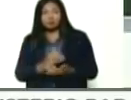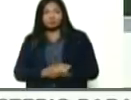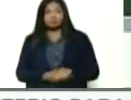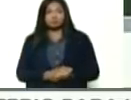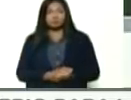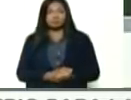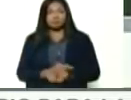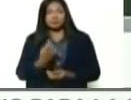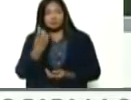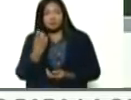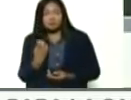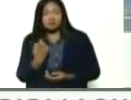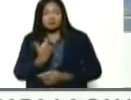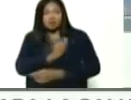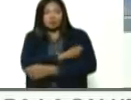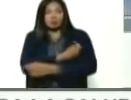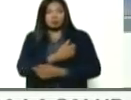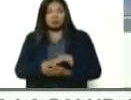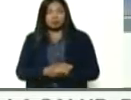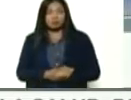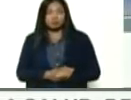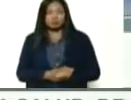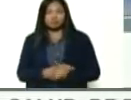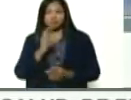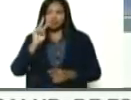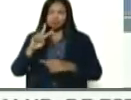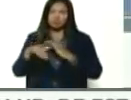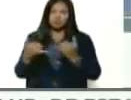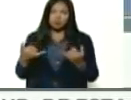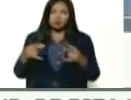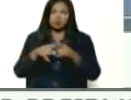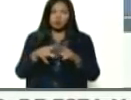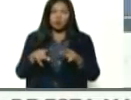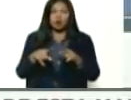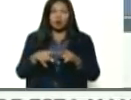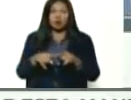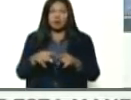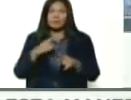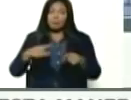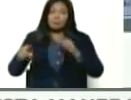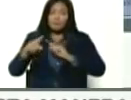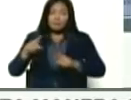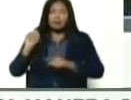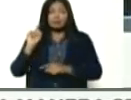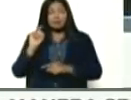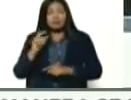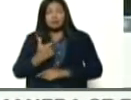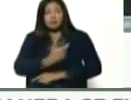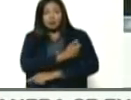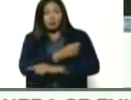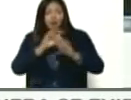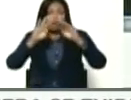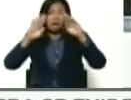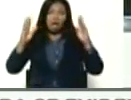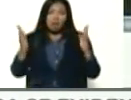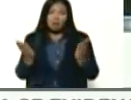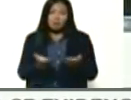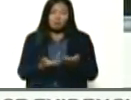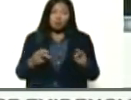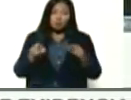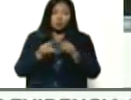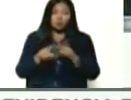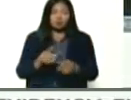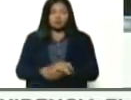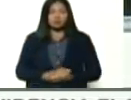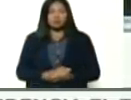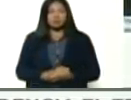escasez - producto de que las exigencias y necesidades de vacuna en el mundo son